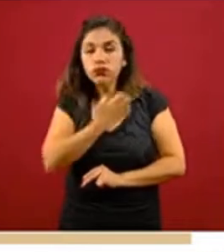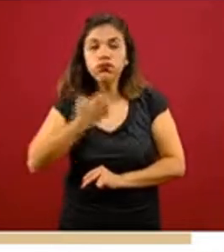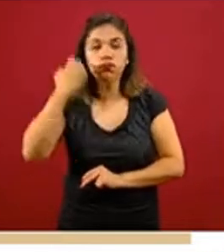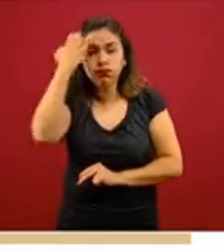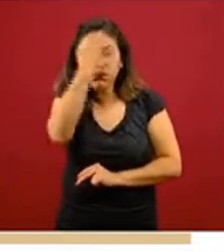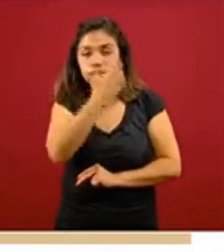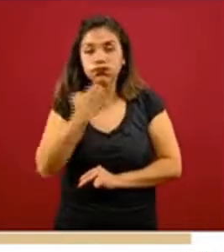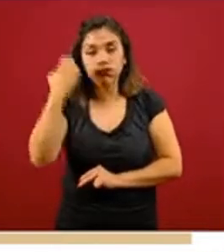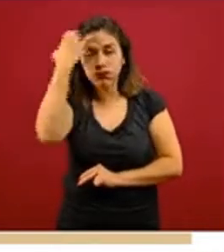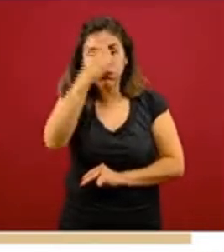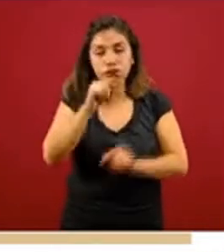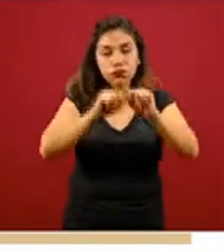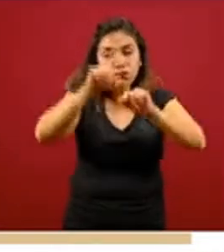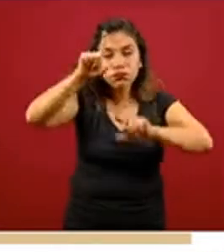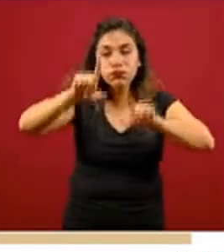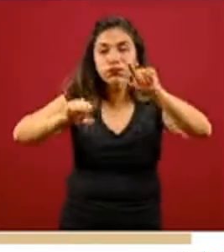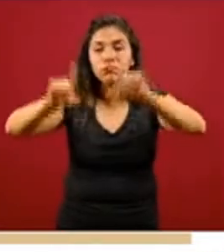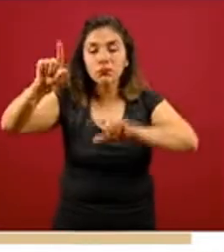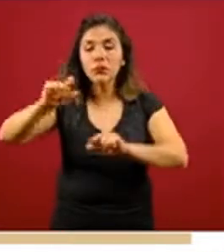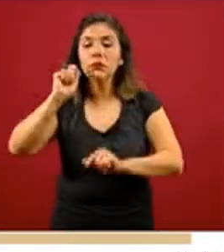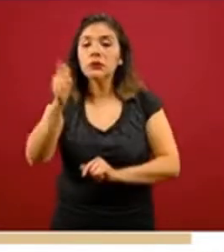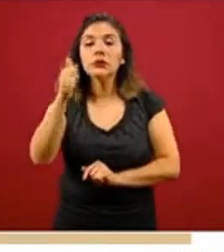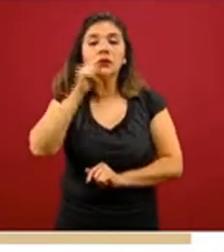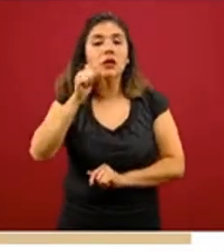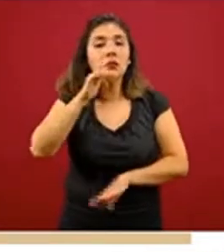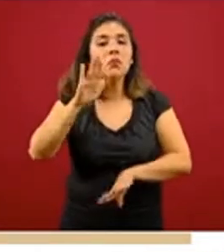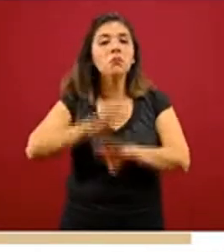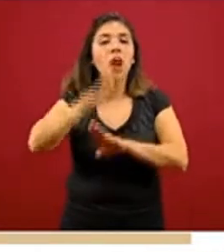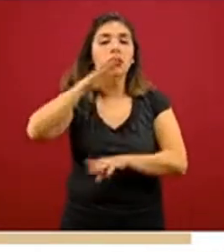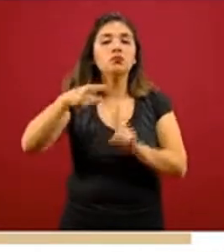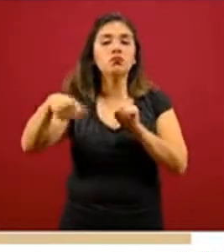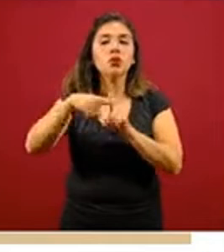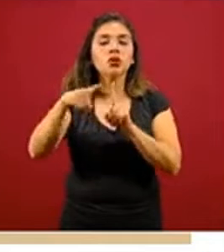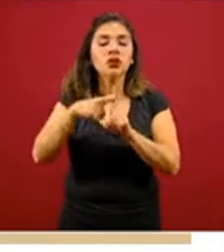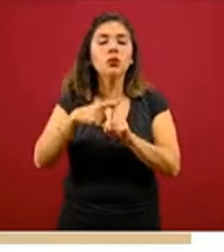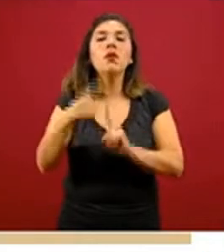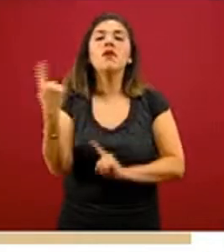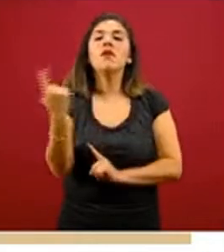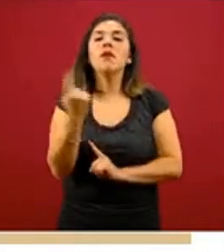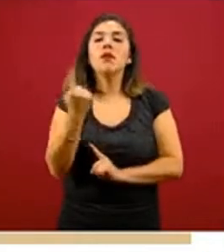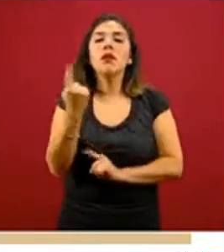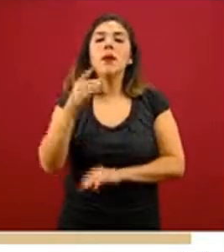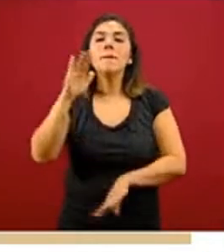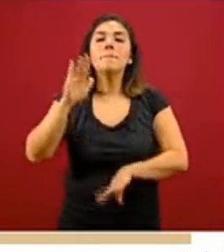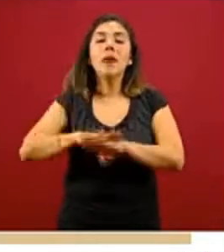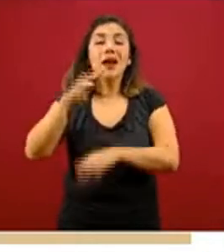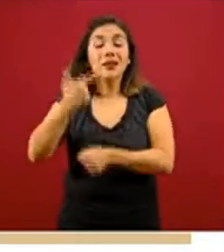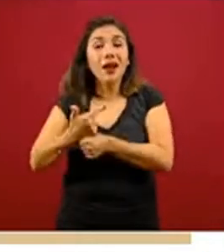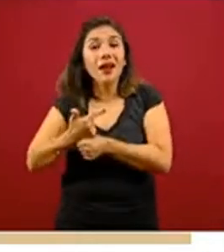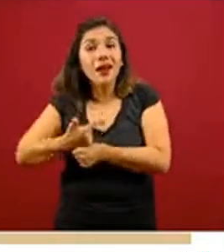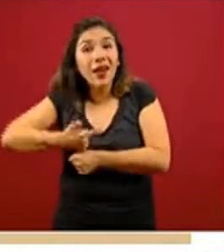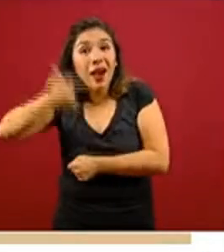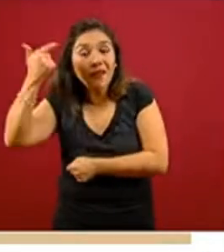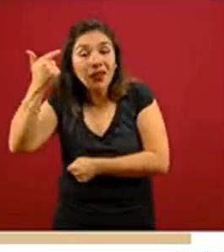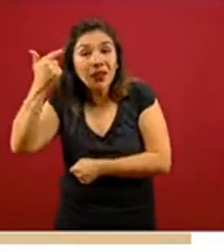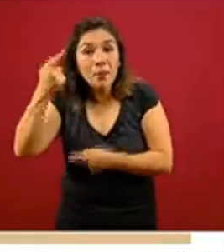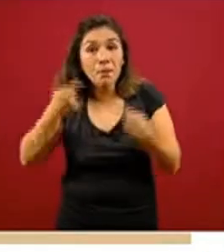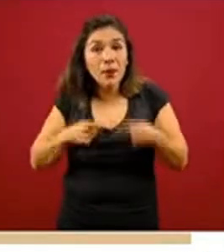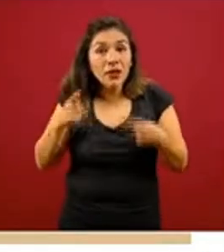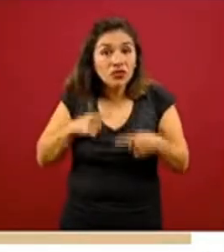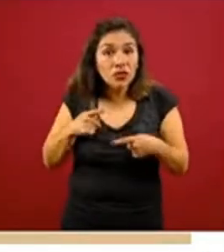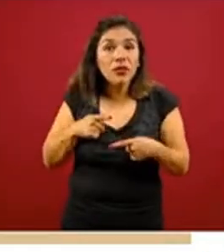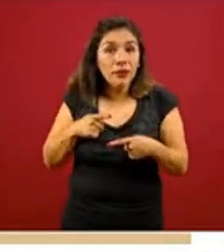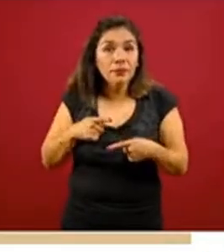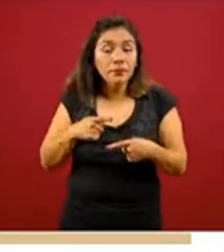estas gráficas, siempre la positividad ha sido mayor en relación a mayor la gravedad de la persona.